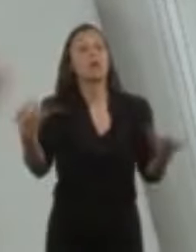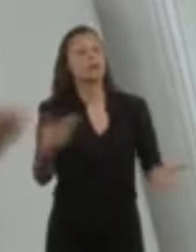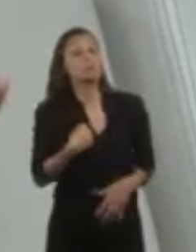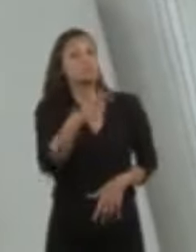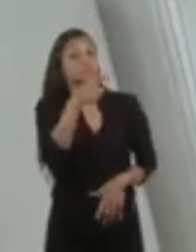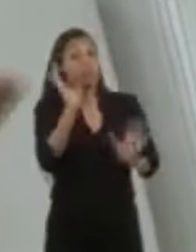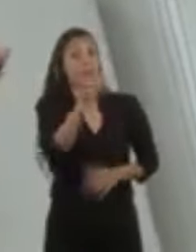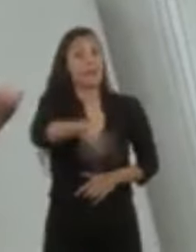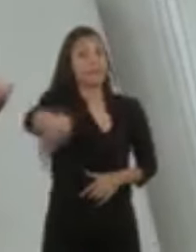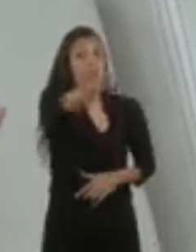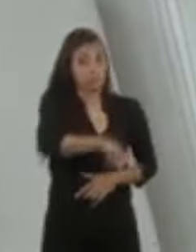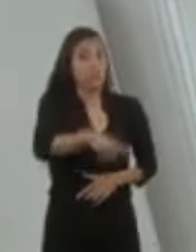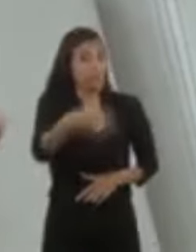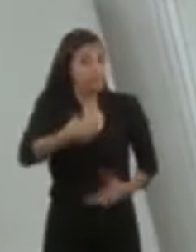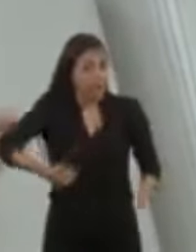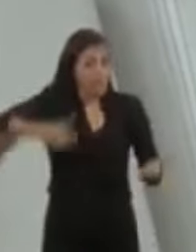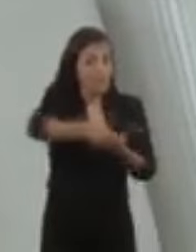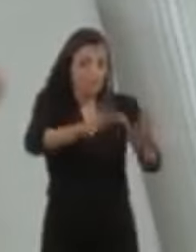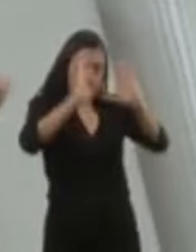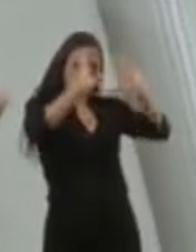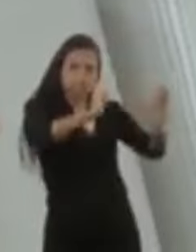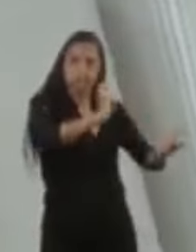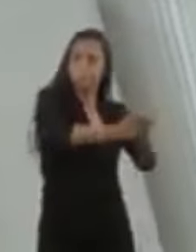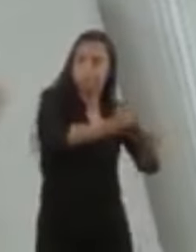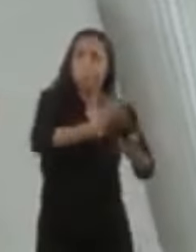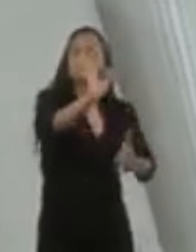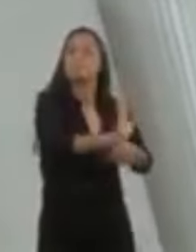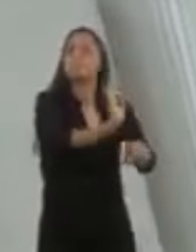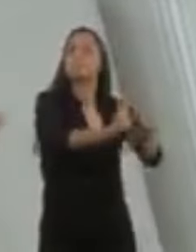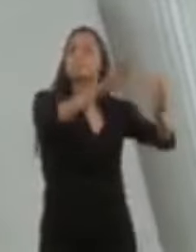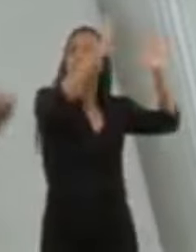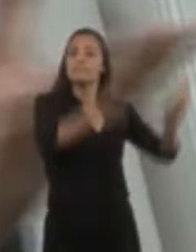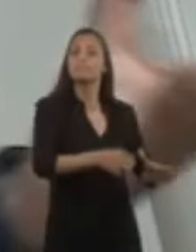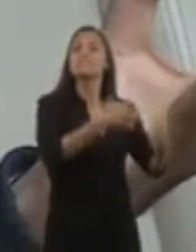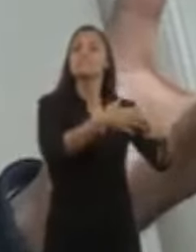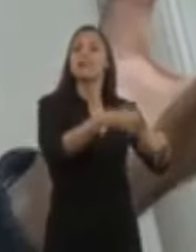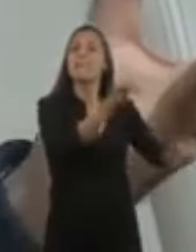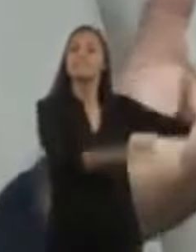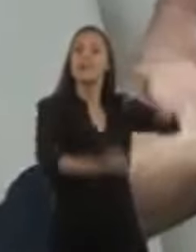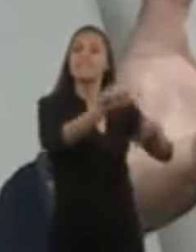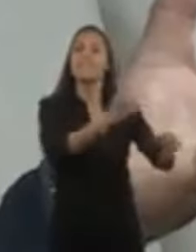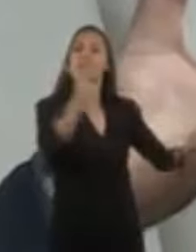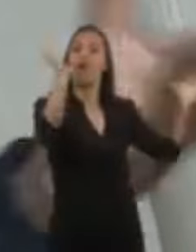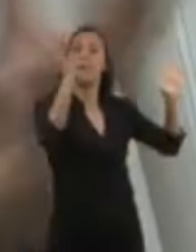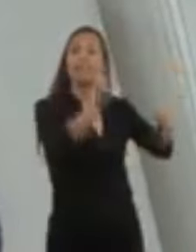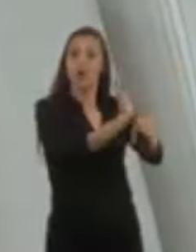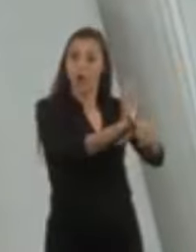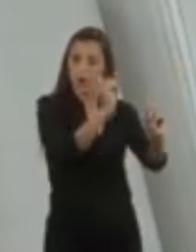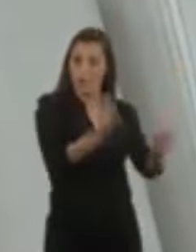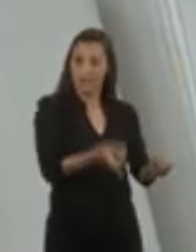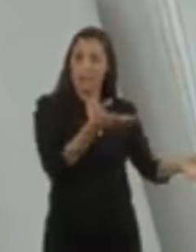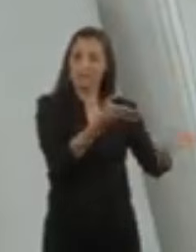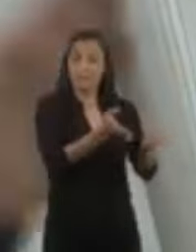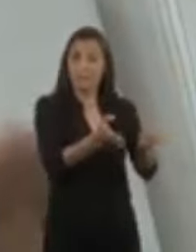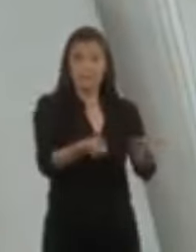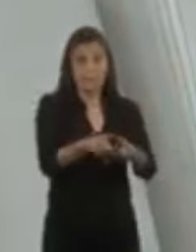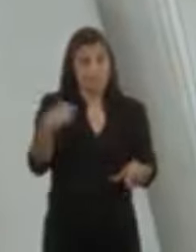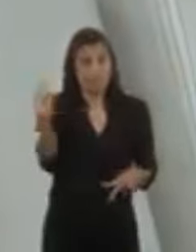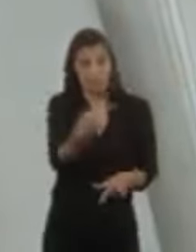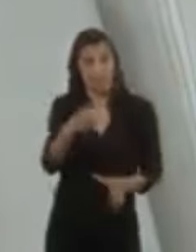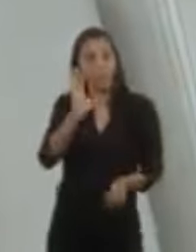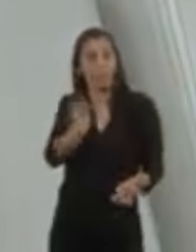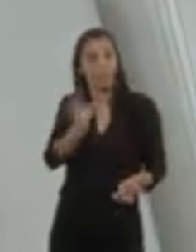no van a seguir invirtiendo en el sistema científico como para poder prever cosas que hasta ahora venían anunciando y